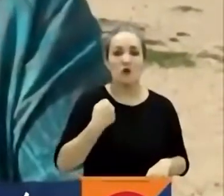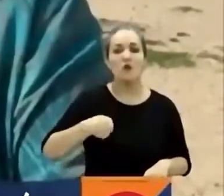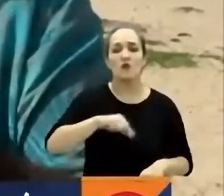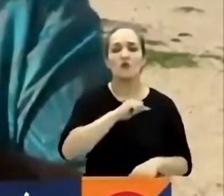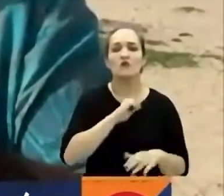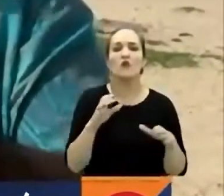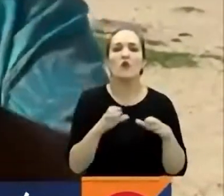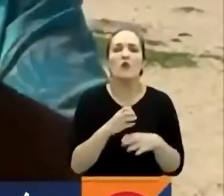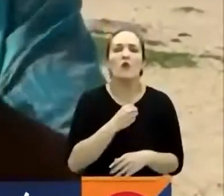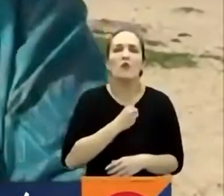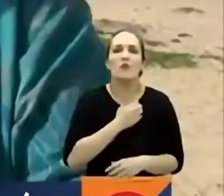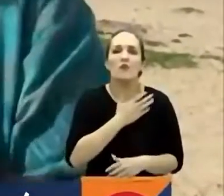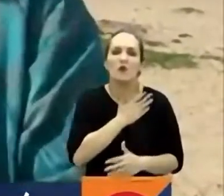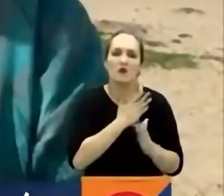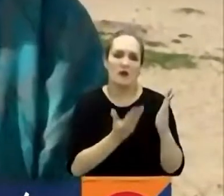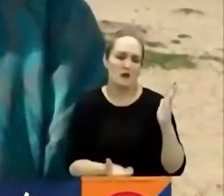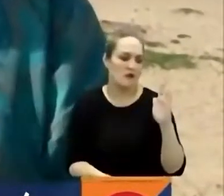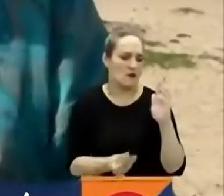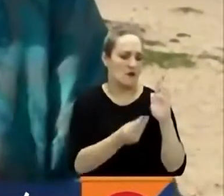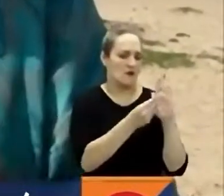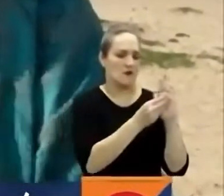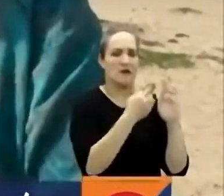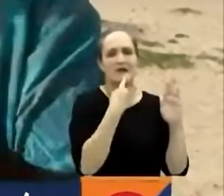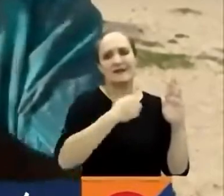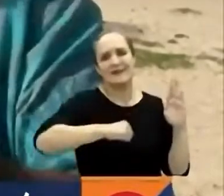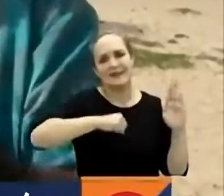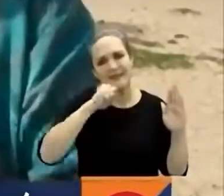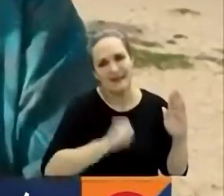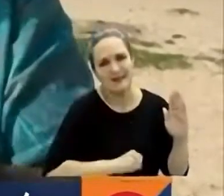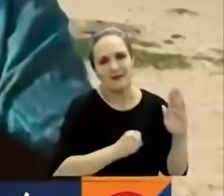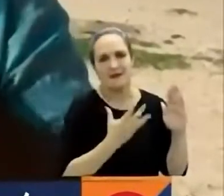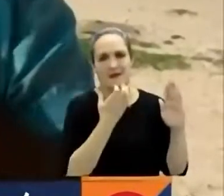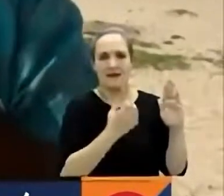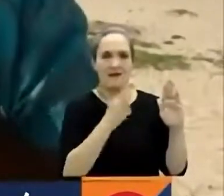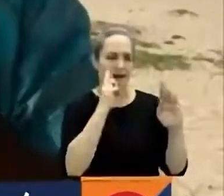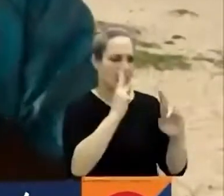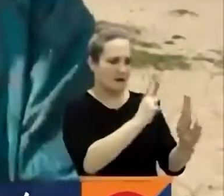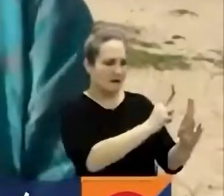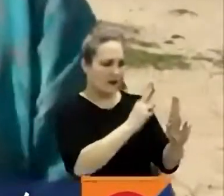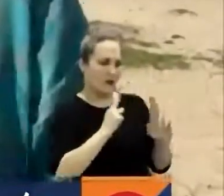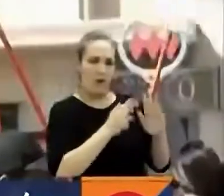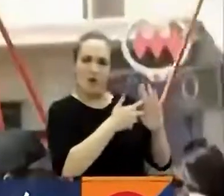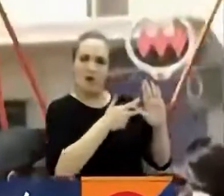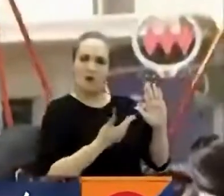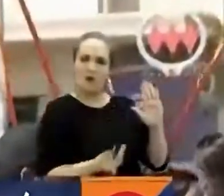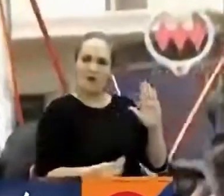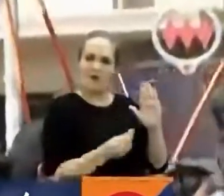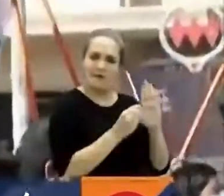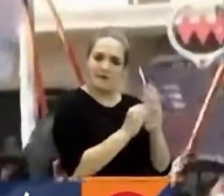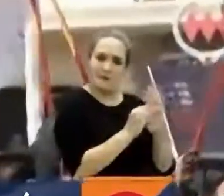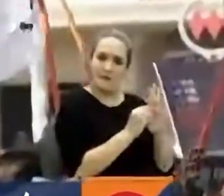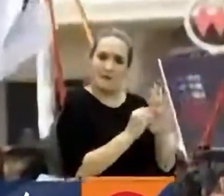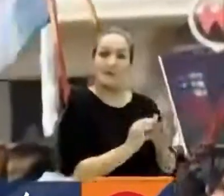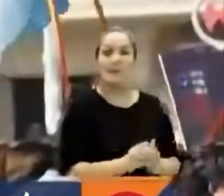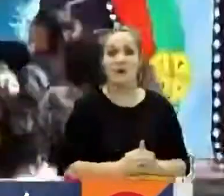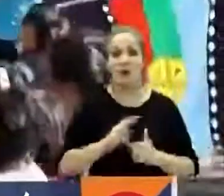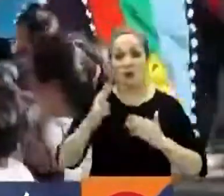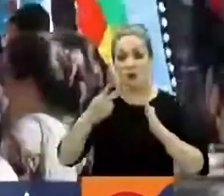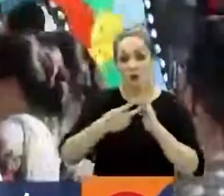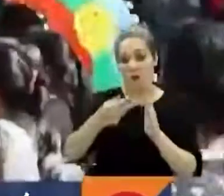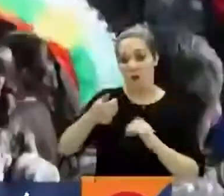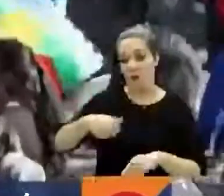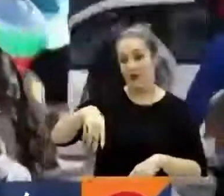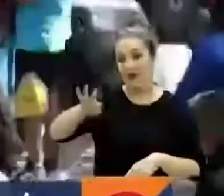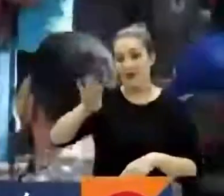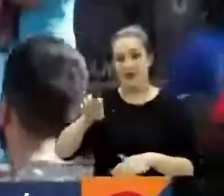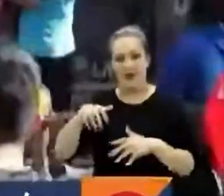la oportunidad del siglo, ser reconocidos constitucionalmente. Si bien desde 2019, donde